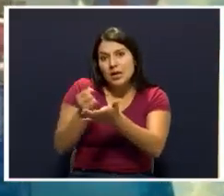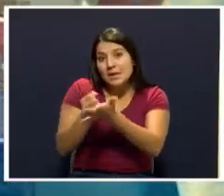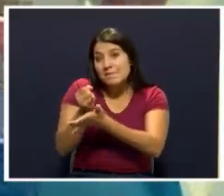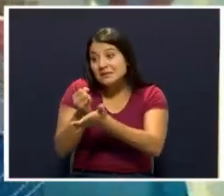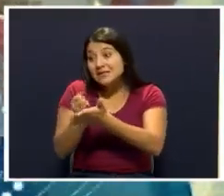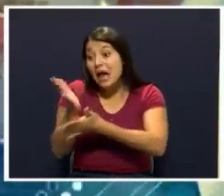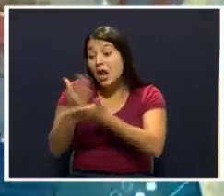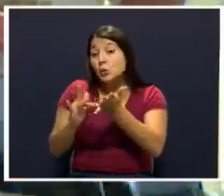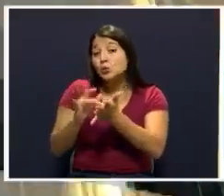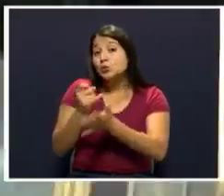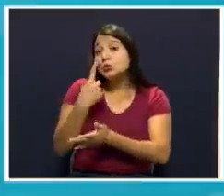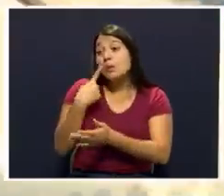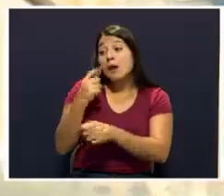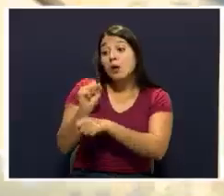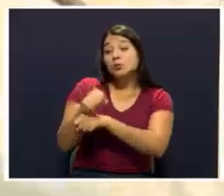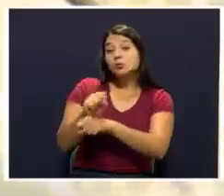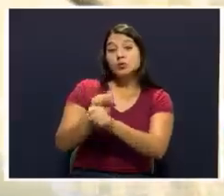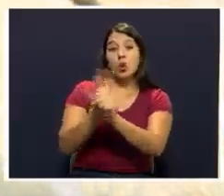el COVID-19.